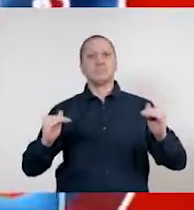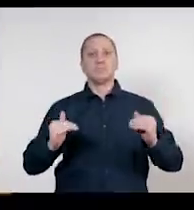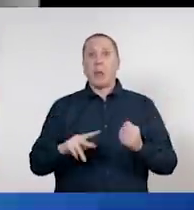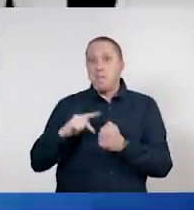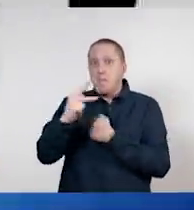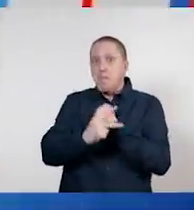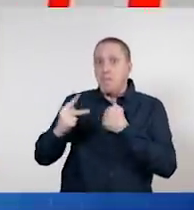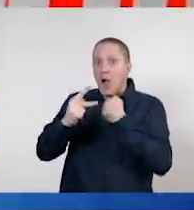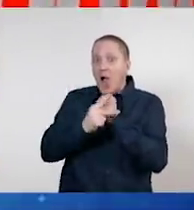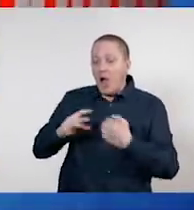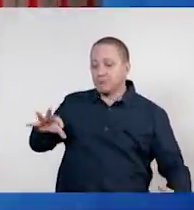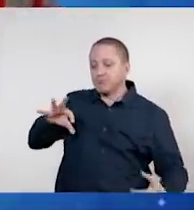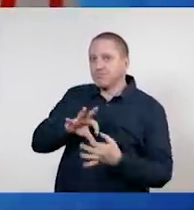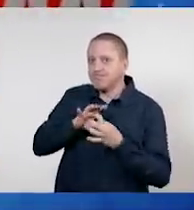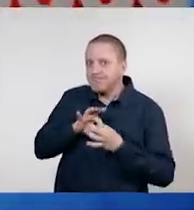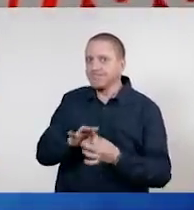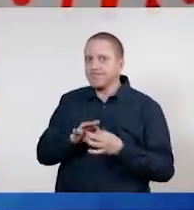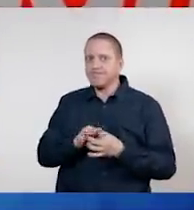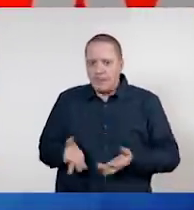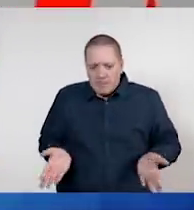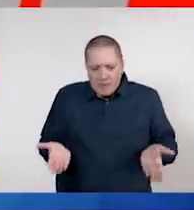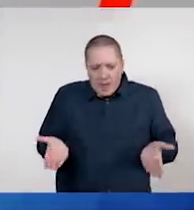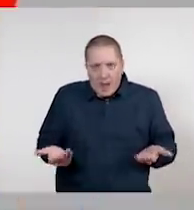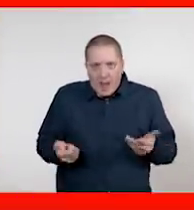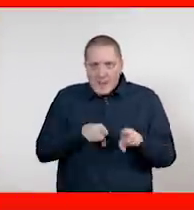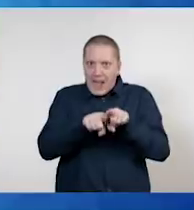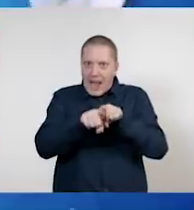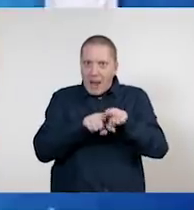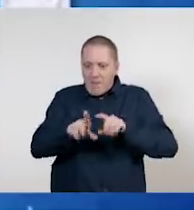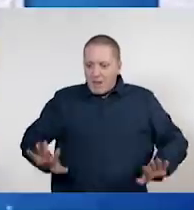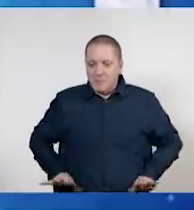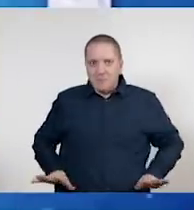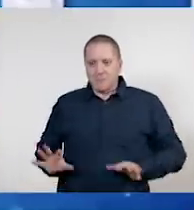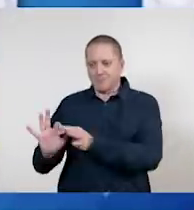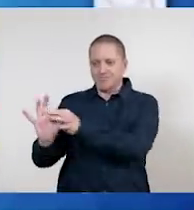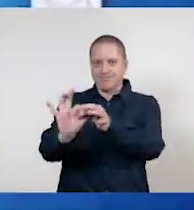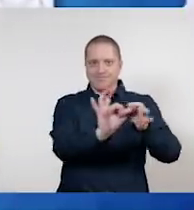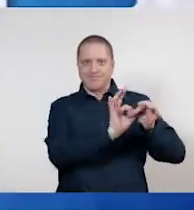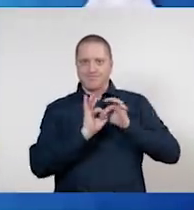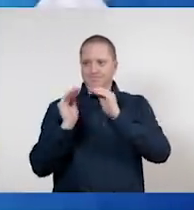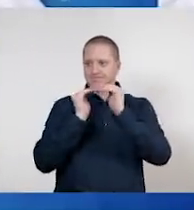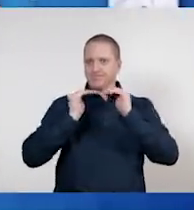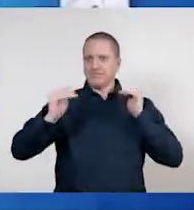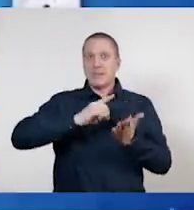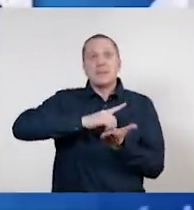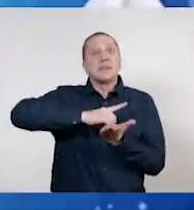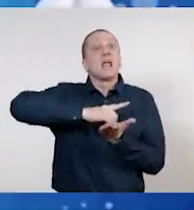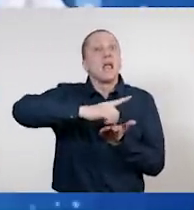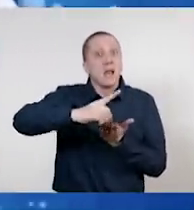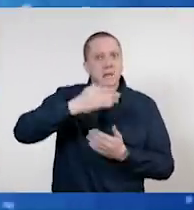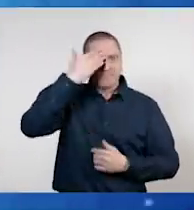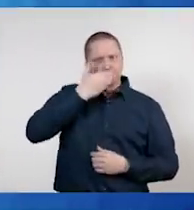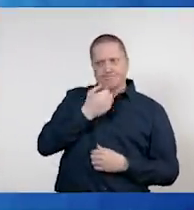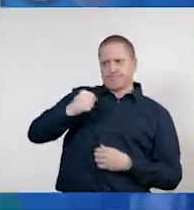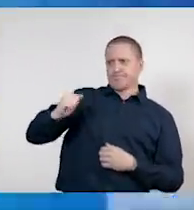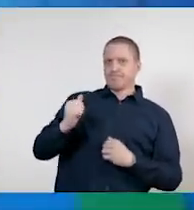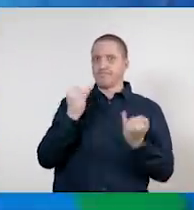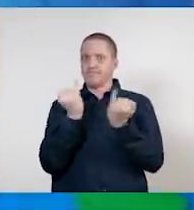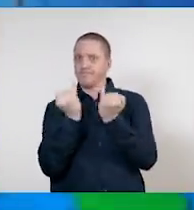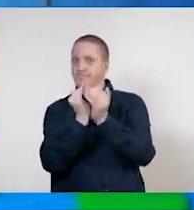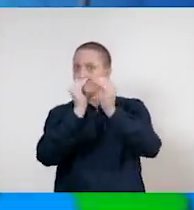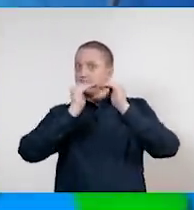equidad. Una nacionalidad promueve una hermandad con derechos y talentos para